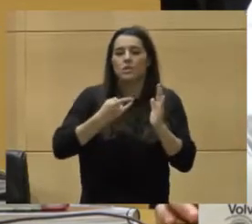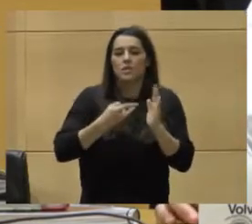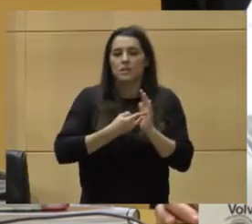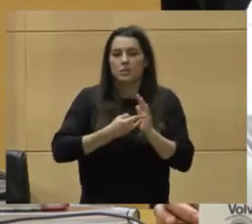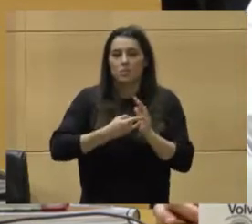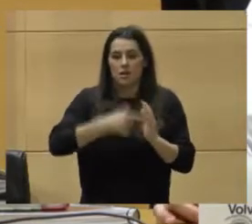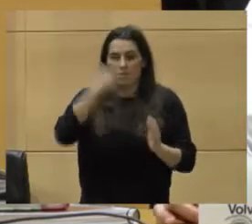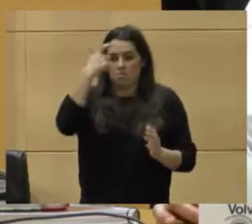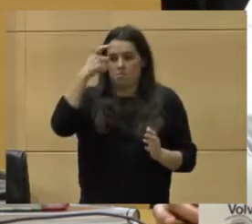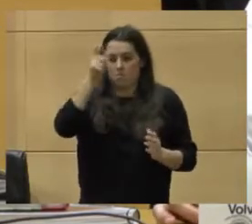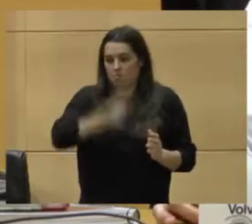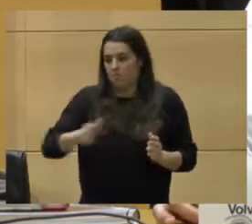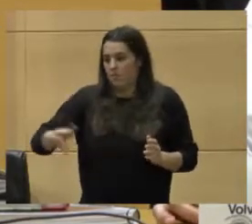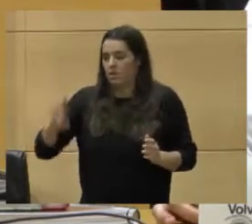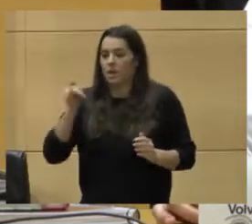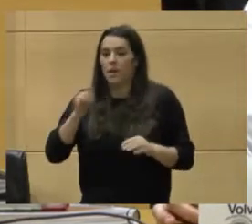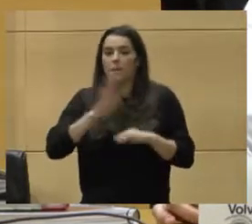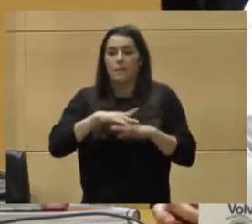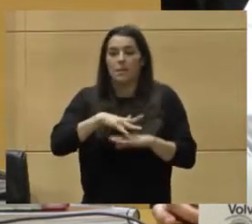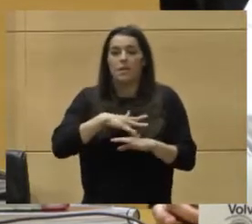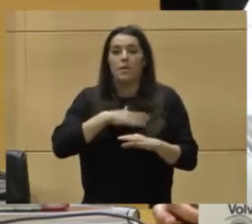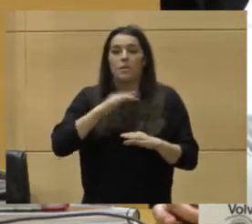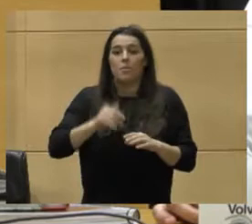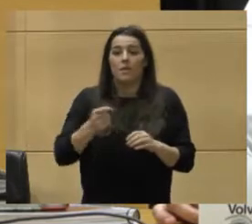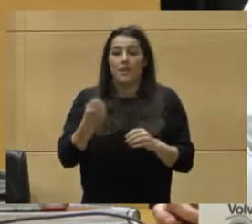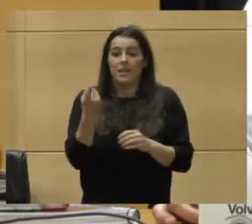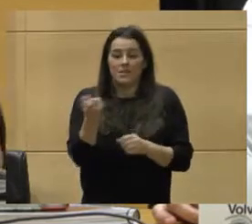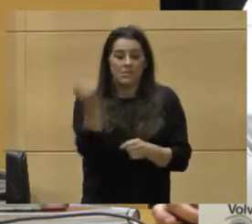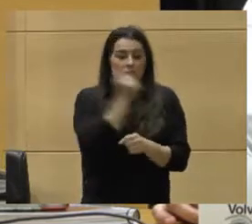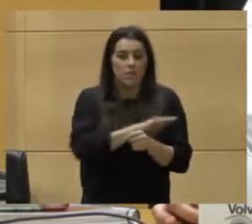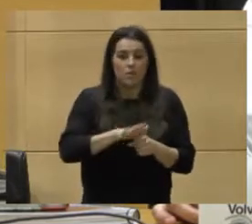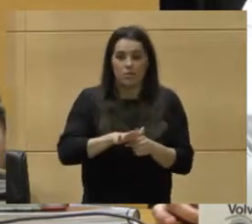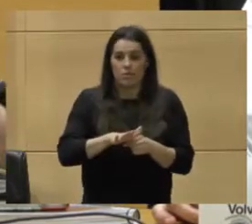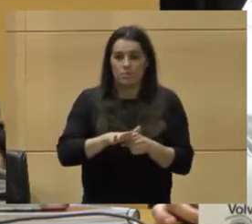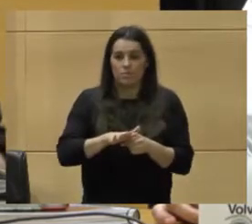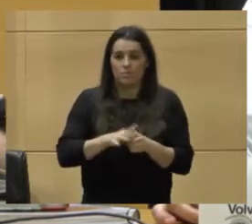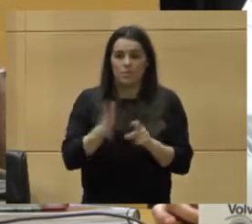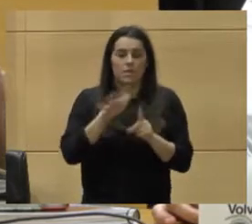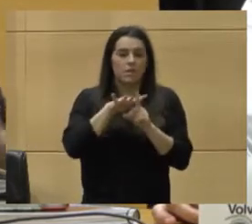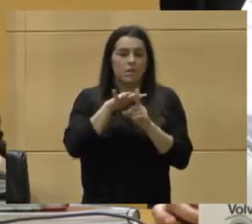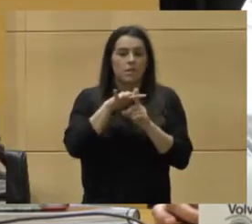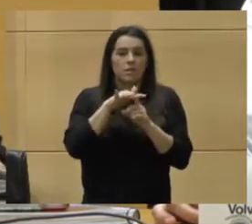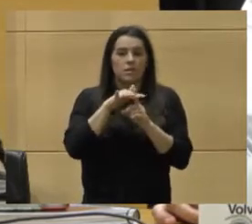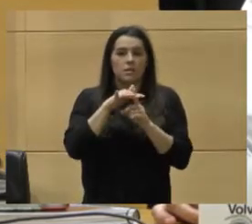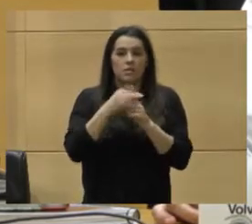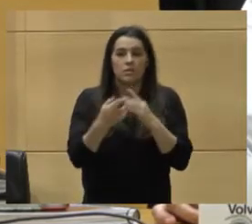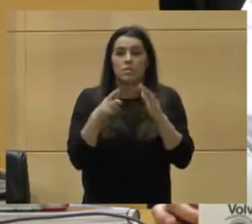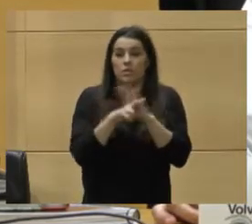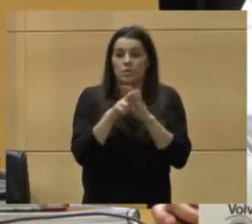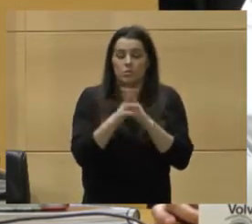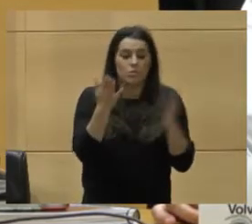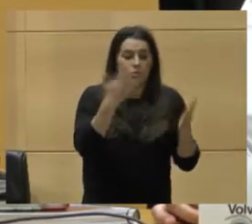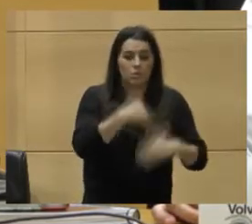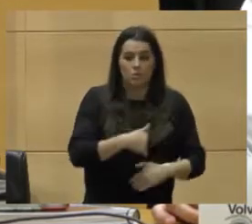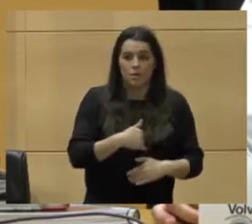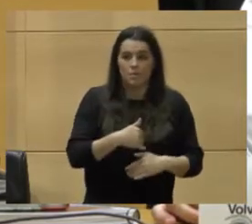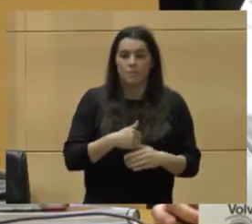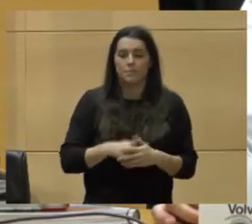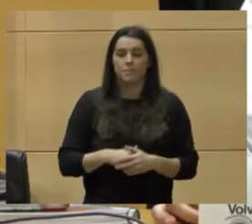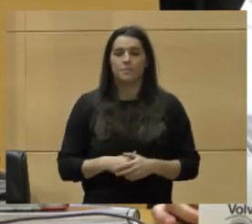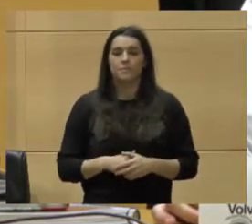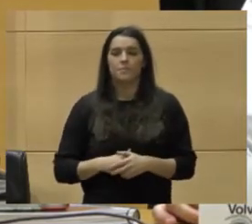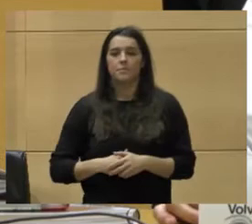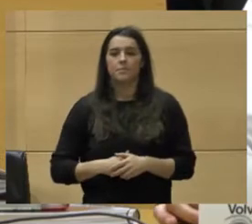seres humanos para poder satisfacer nuestras necesidades en un entorno de recursos escasos la crematística es la